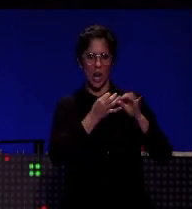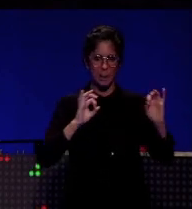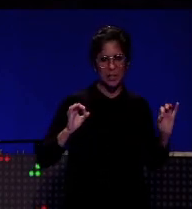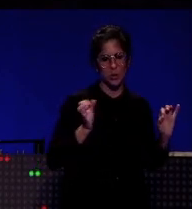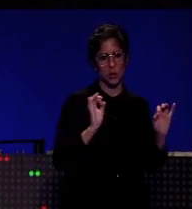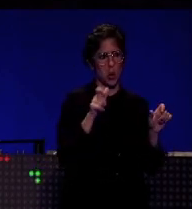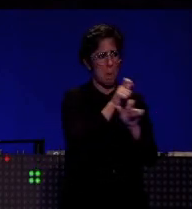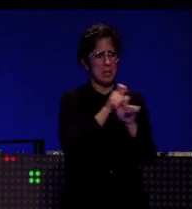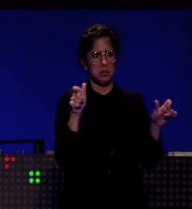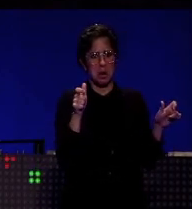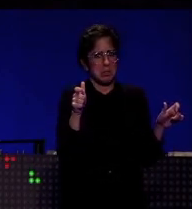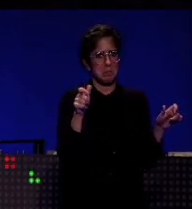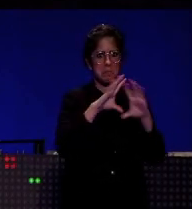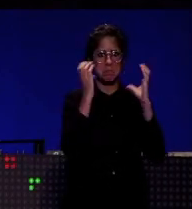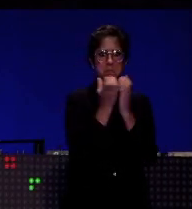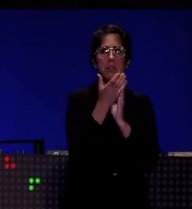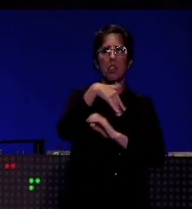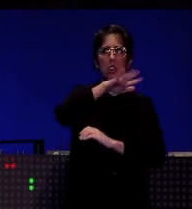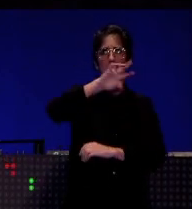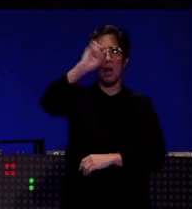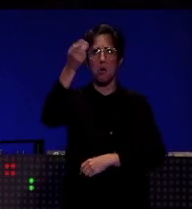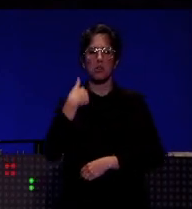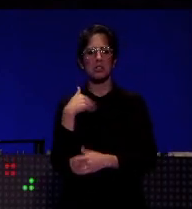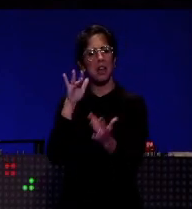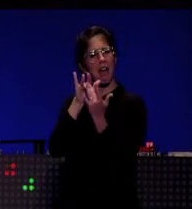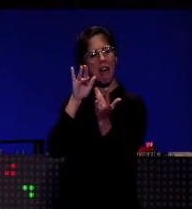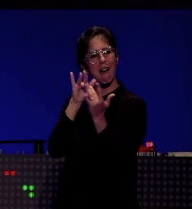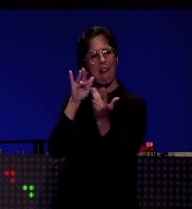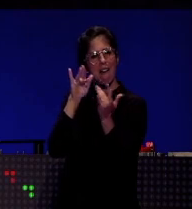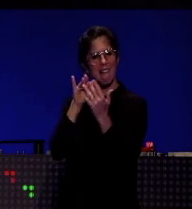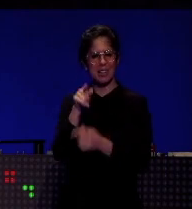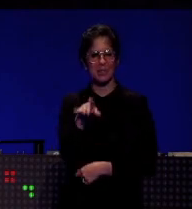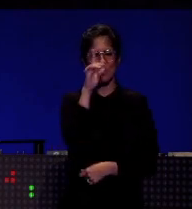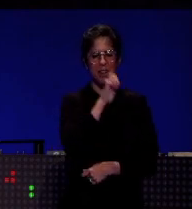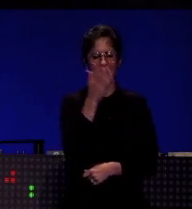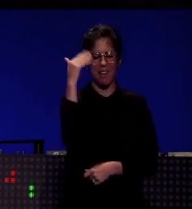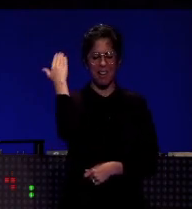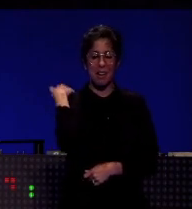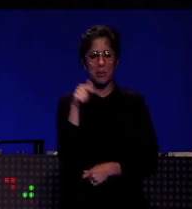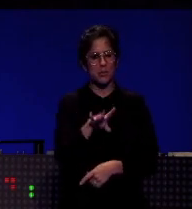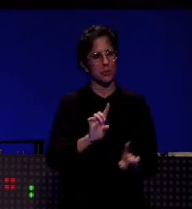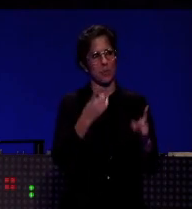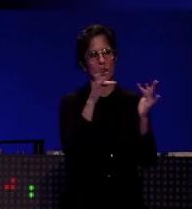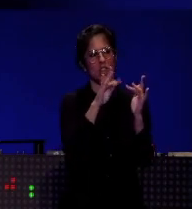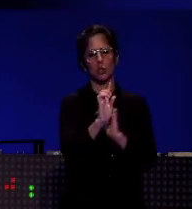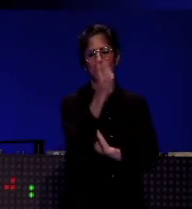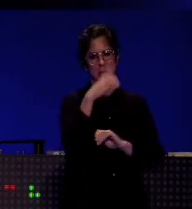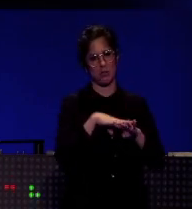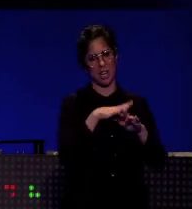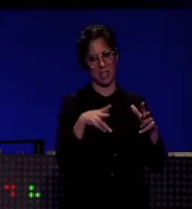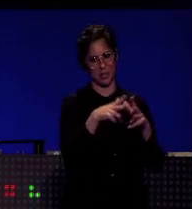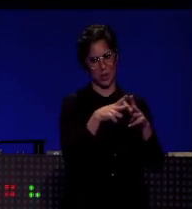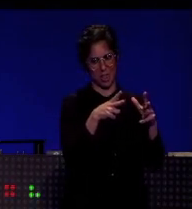es una idea muy lo tengo ahí como un recuerdo muy vintage pero ahí fue mi primer contacto con las redes sociales puedo decir